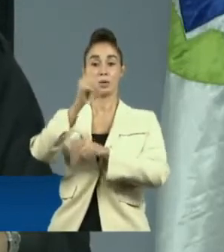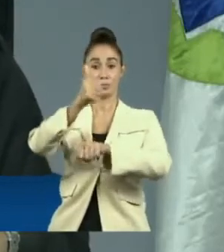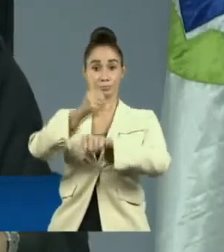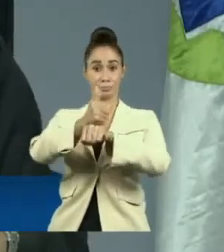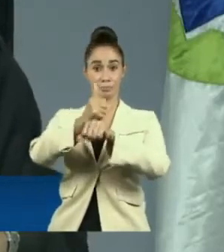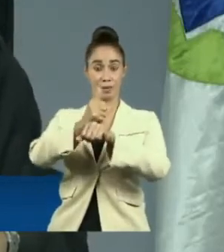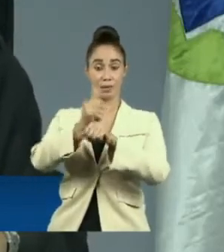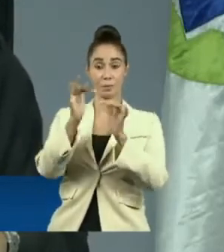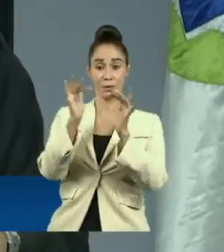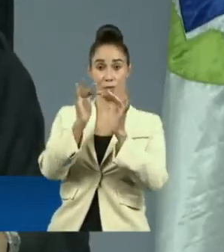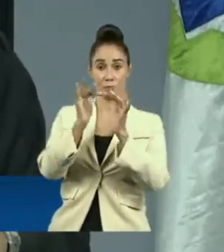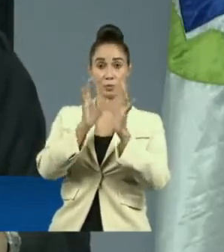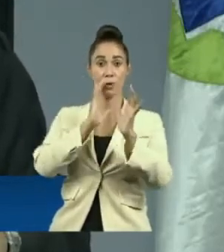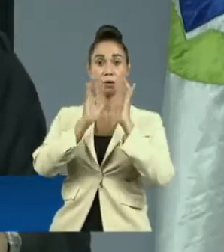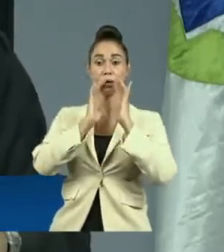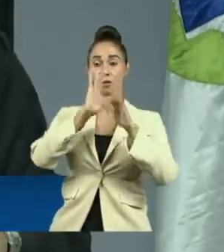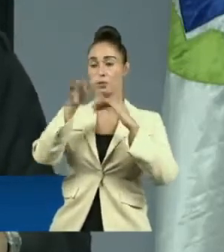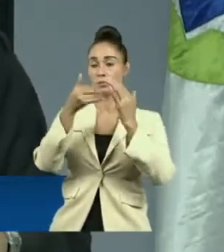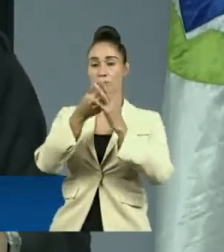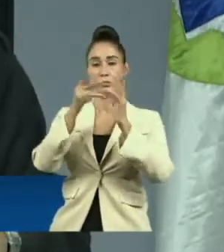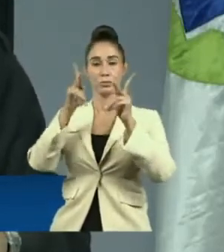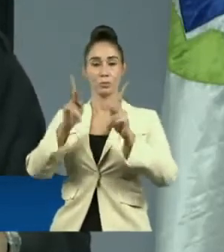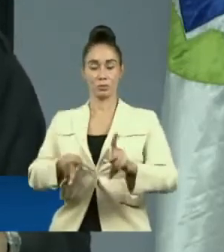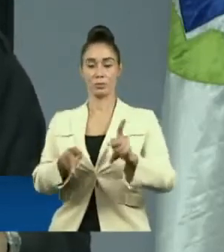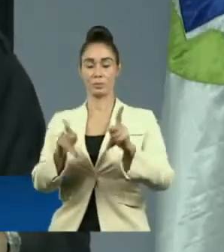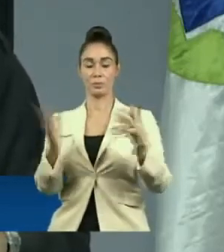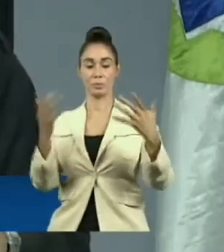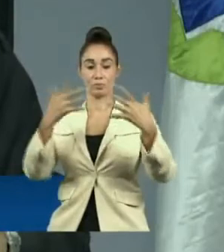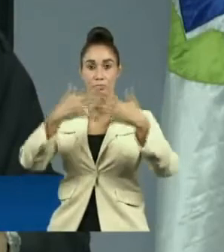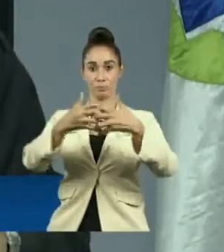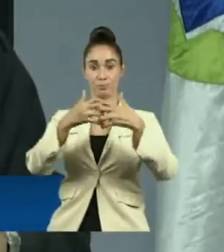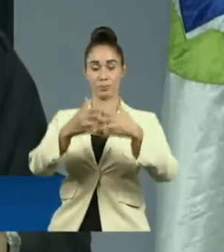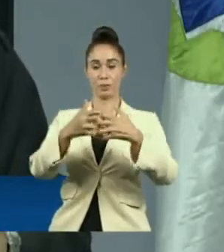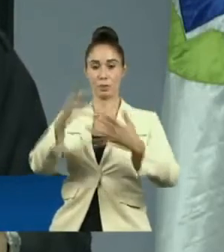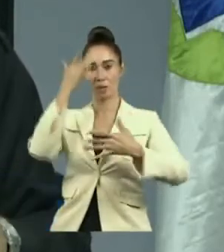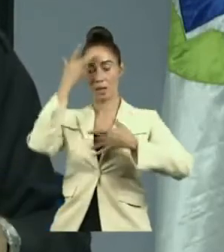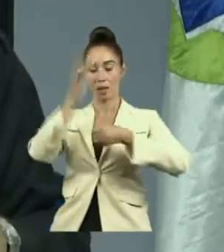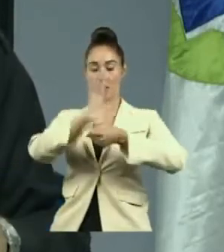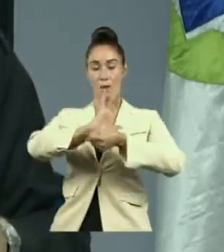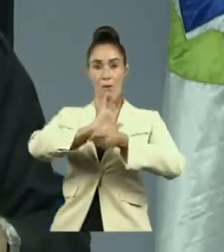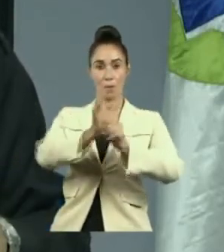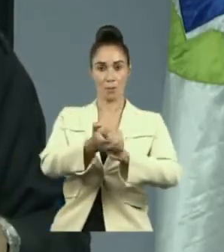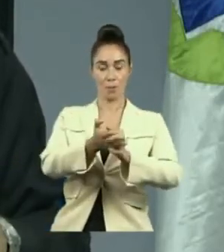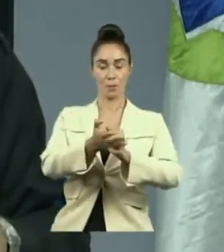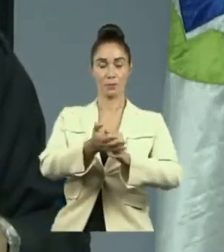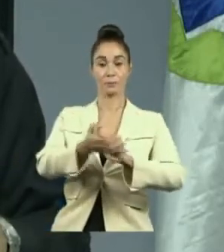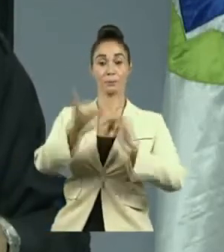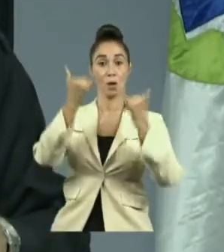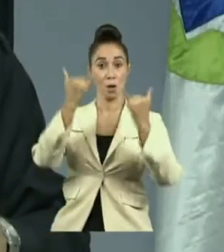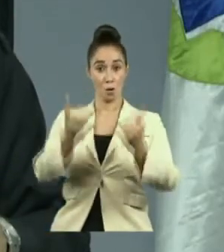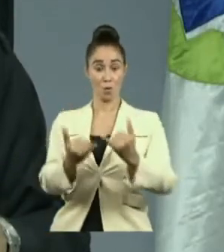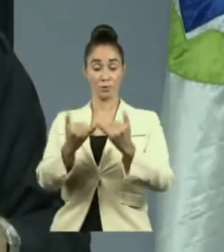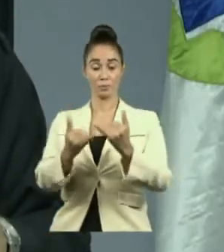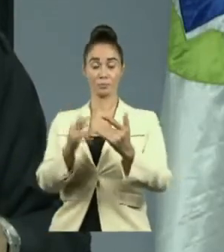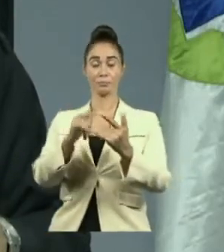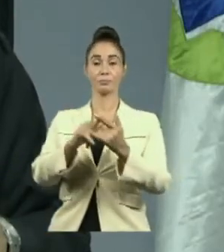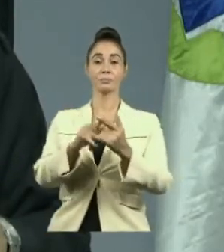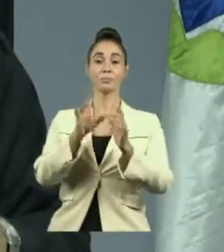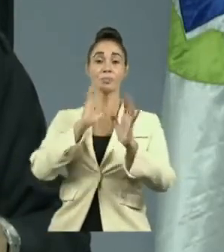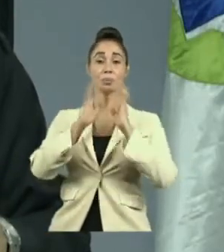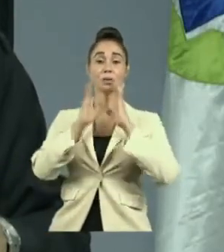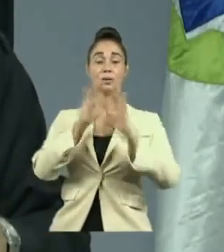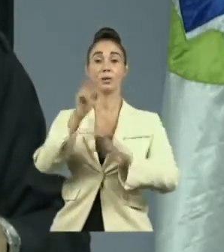población vinculada a la epidemia del cob y 19 alcanzó al corte de hoy